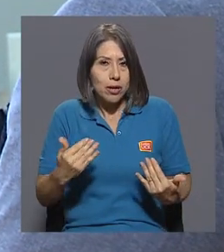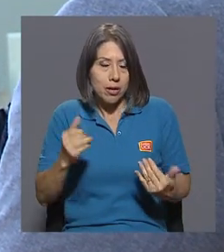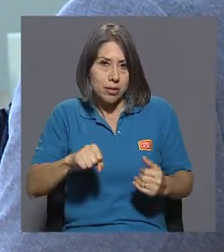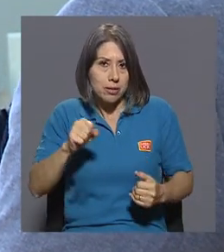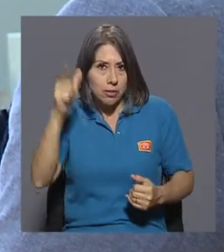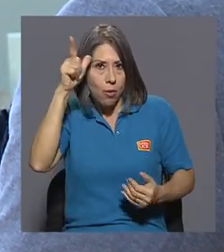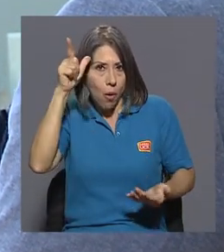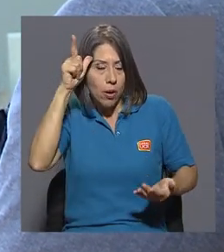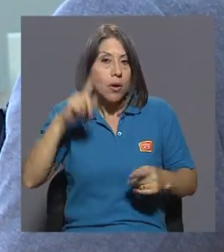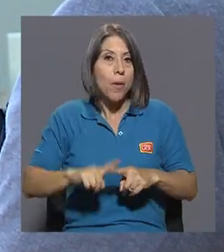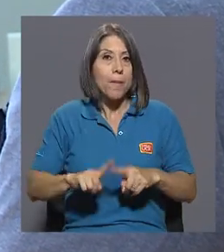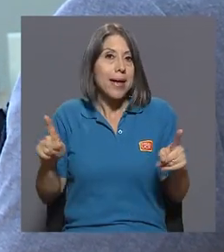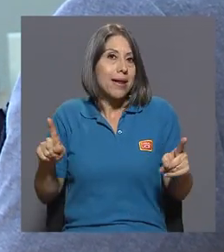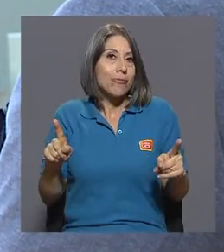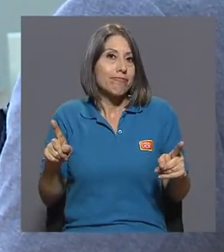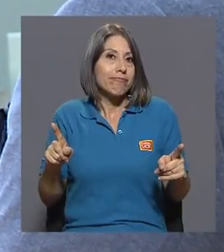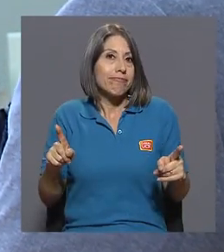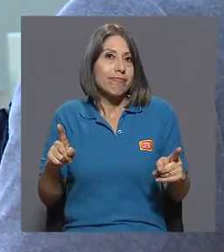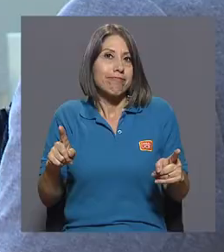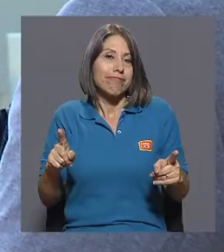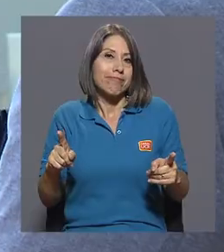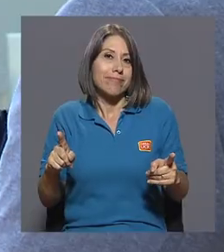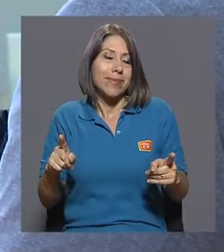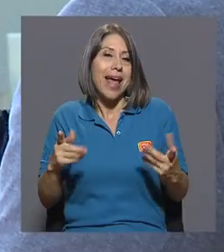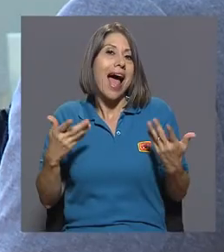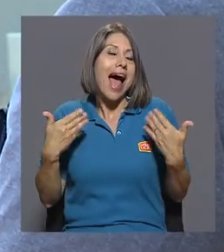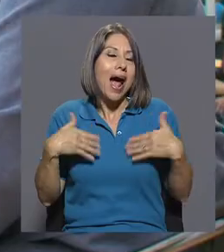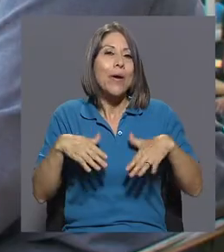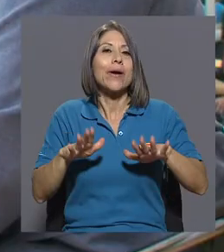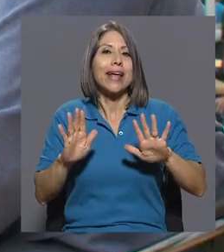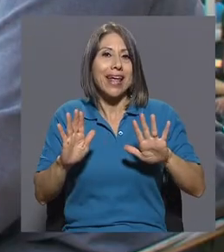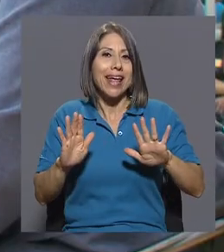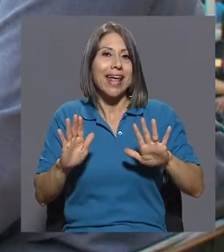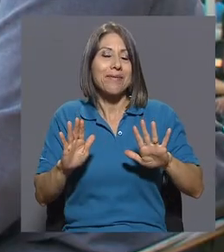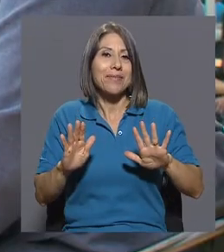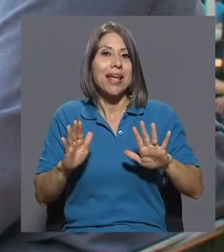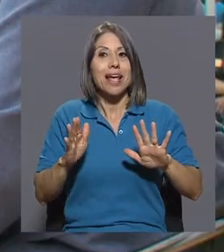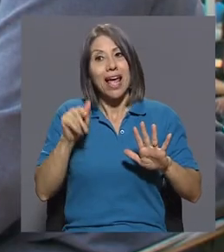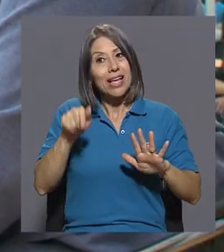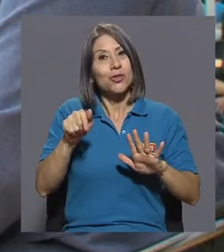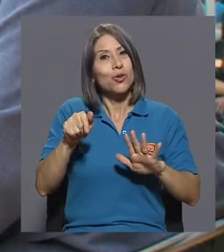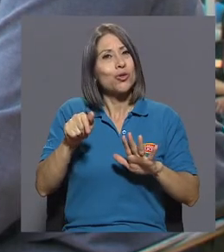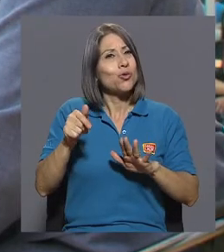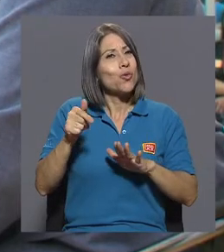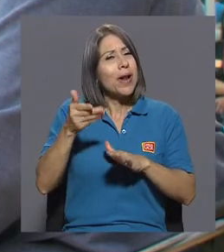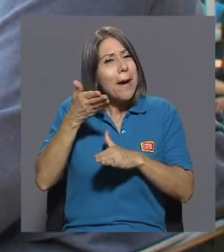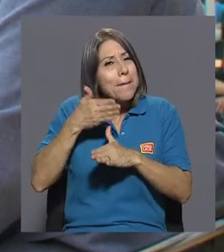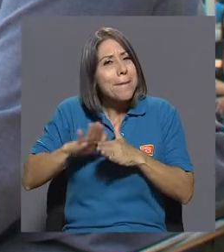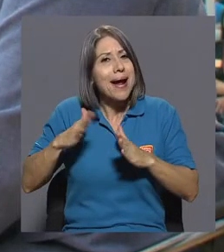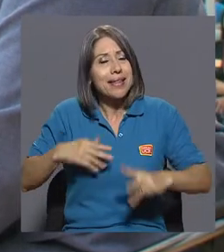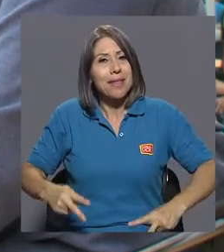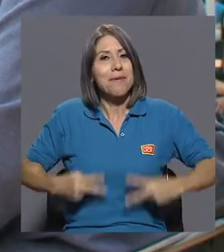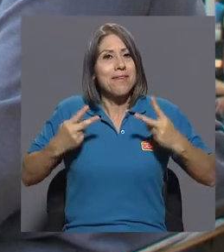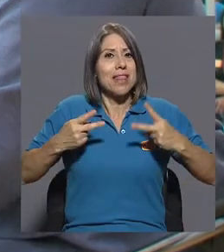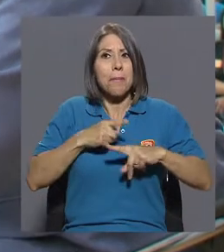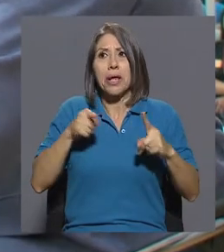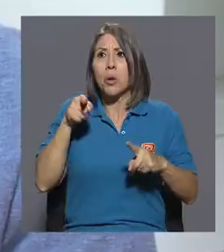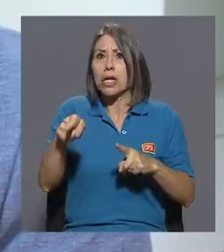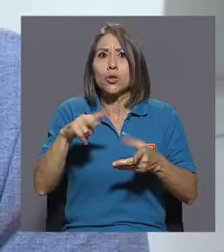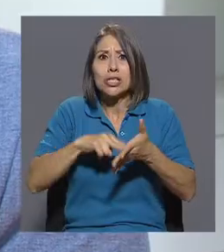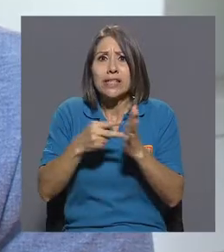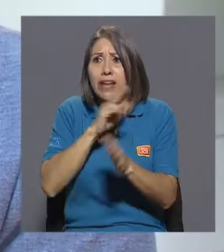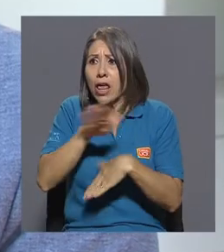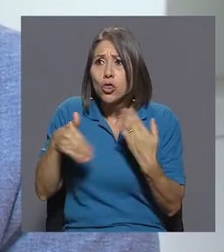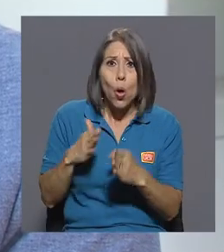eso es algo igual para mí, es algo, aunque es una gran parte de mi vida, pero también no es todo, ¿verdad? Yo creo que es...